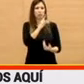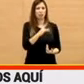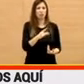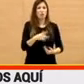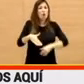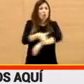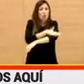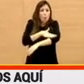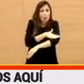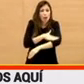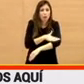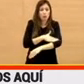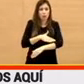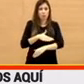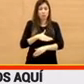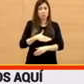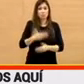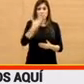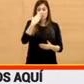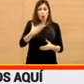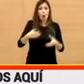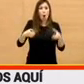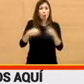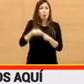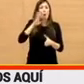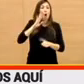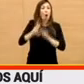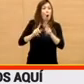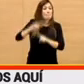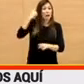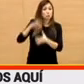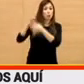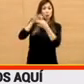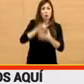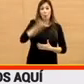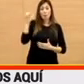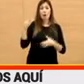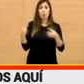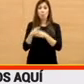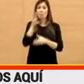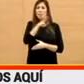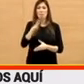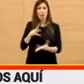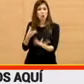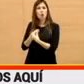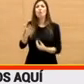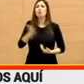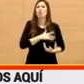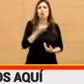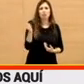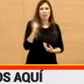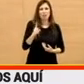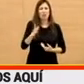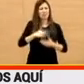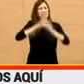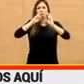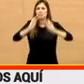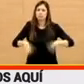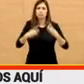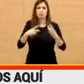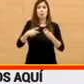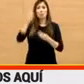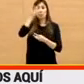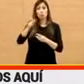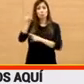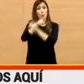principal partido corrupto de la Unión Europea, que es el Partido Popular, porque queremos solucionar los problemas de la gente. Pero para eso necesitamos,